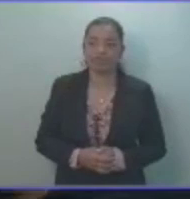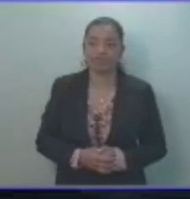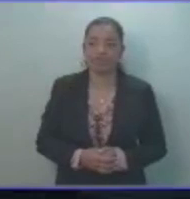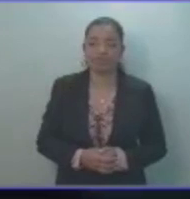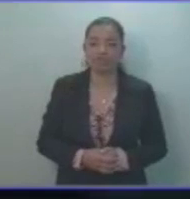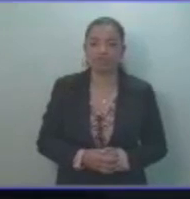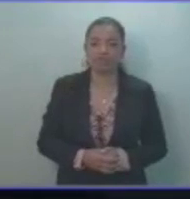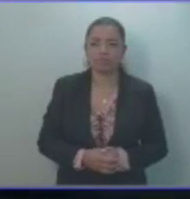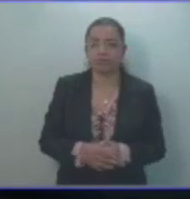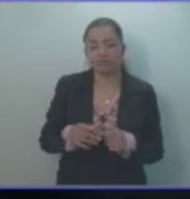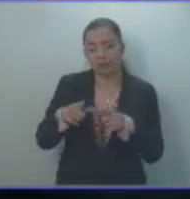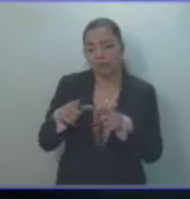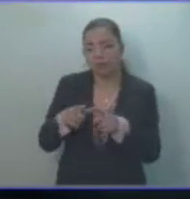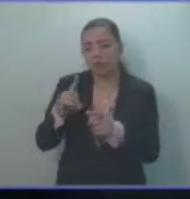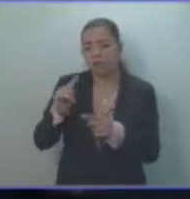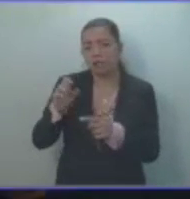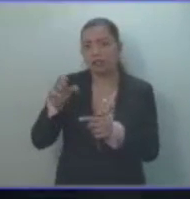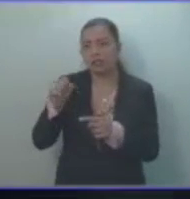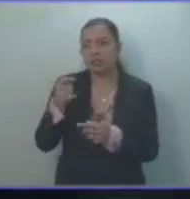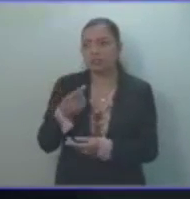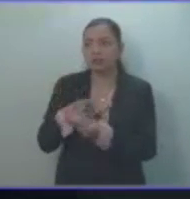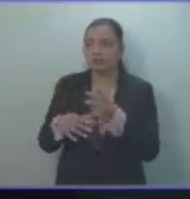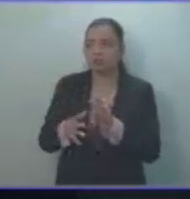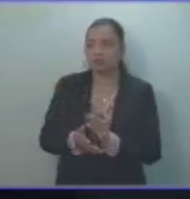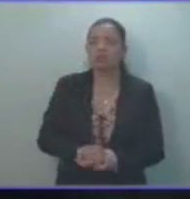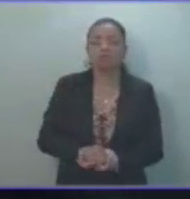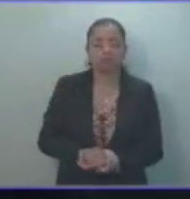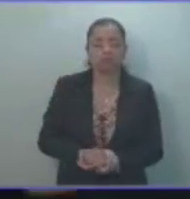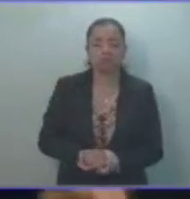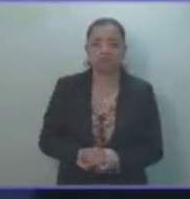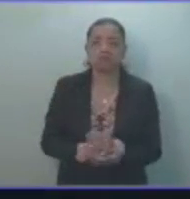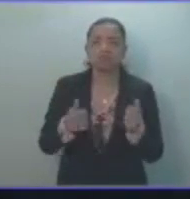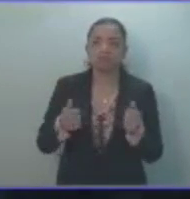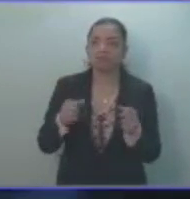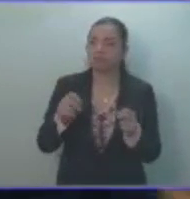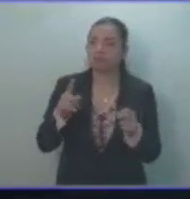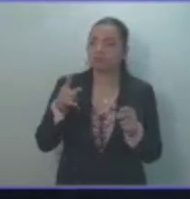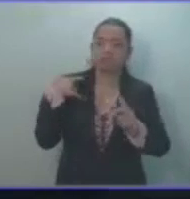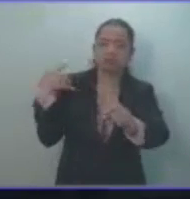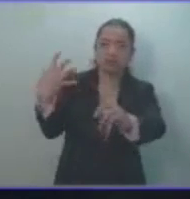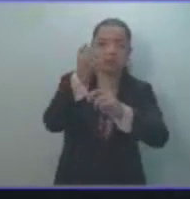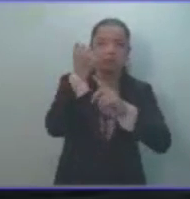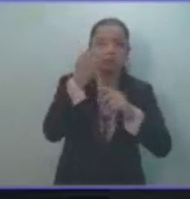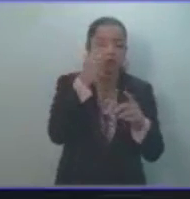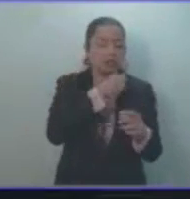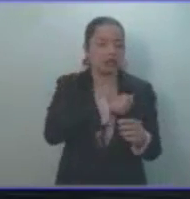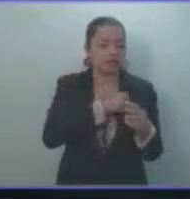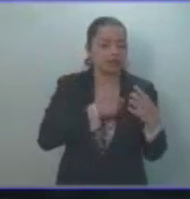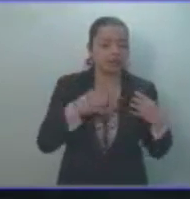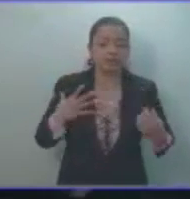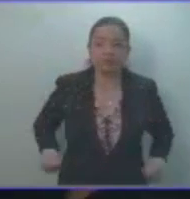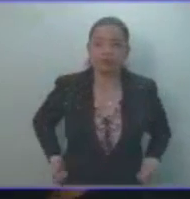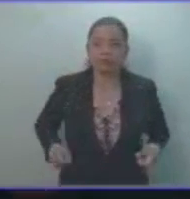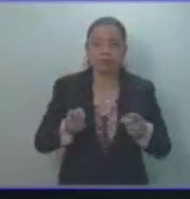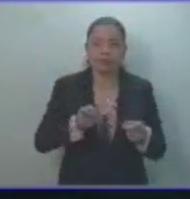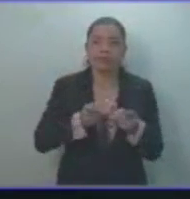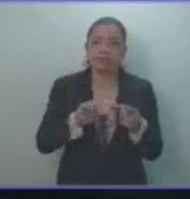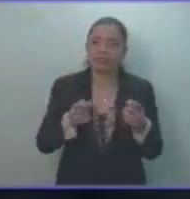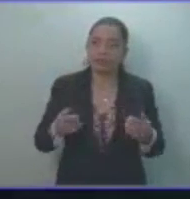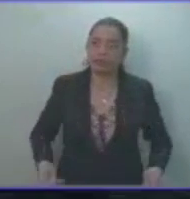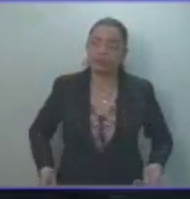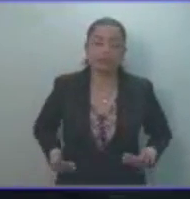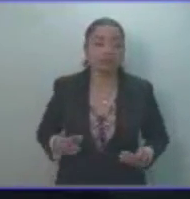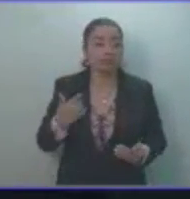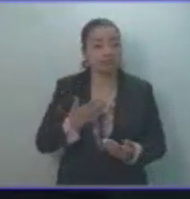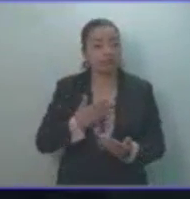Lo de las letes, como le repito. Perdón, las metas. Ok, las metas de responsabilidad fiscal, nosotros tenemos una